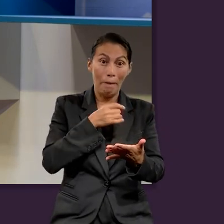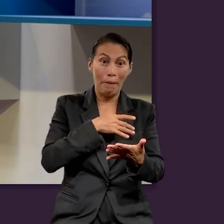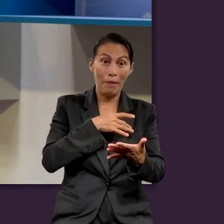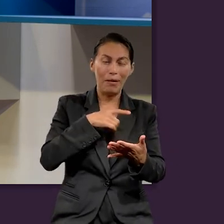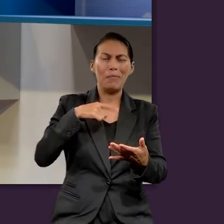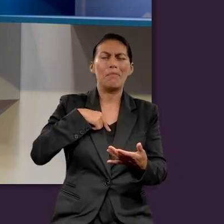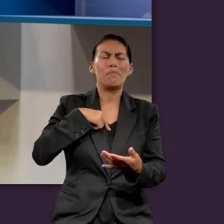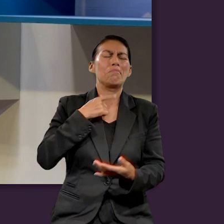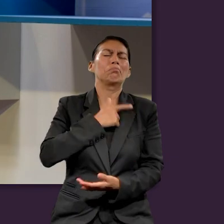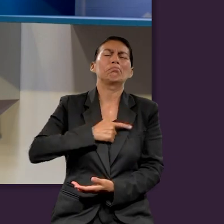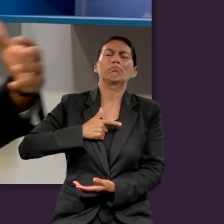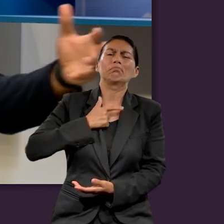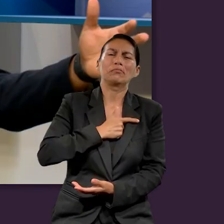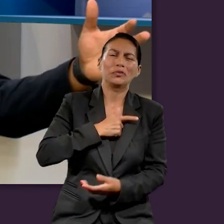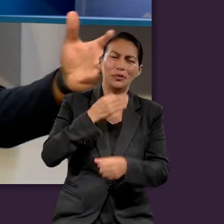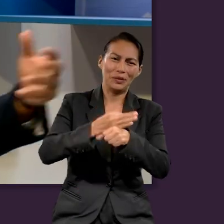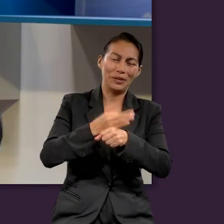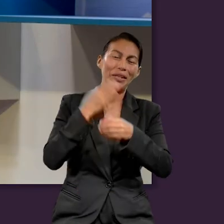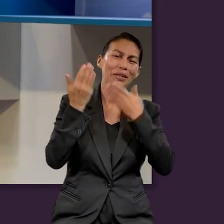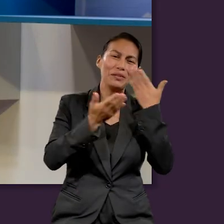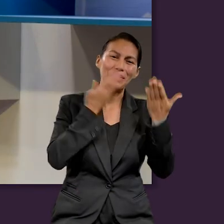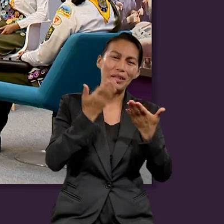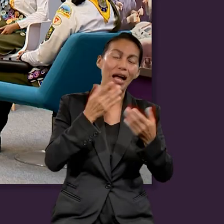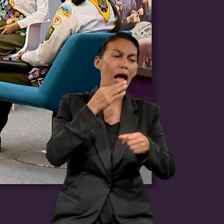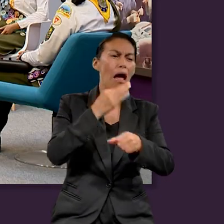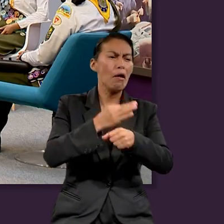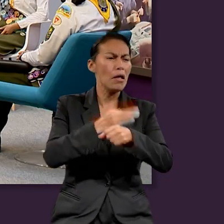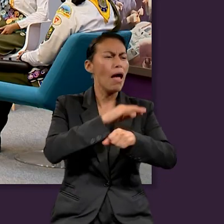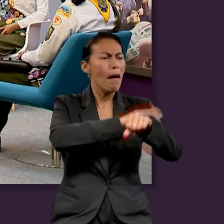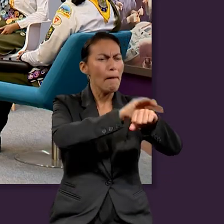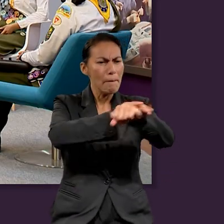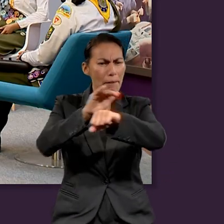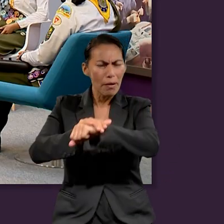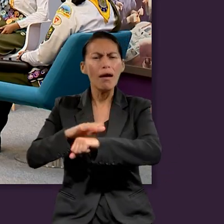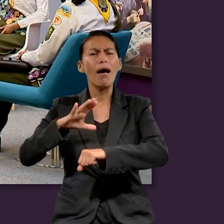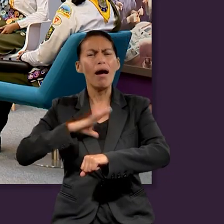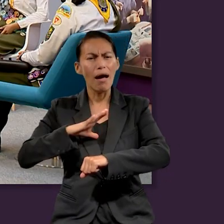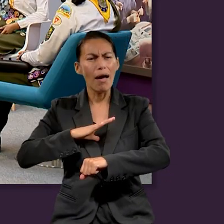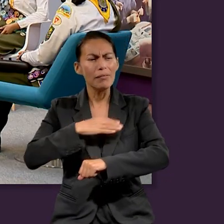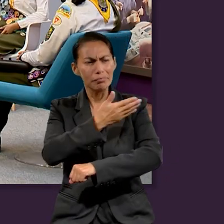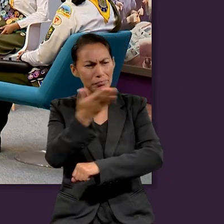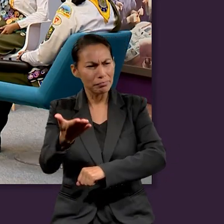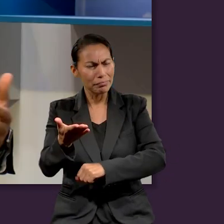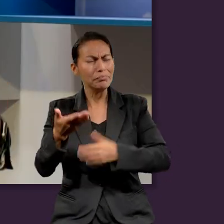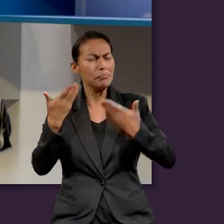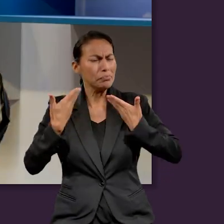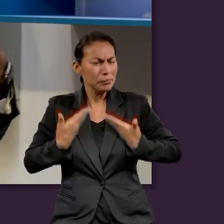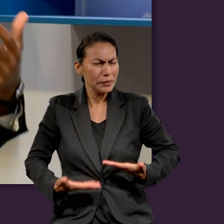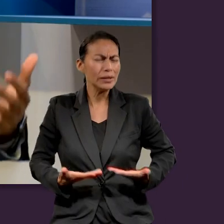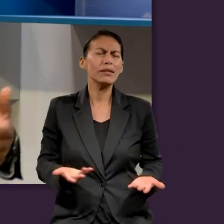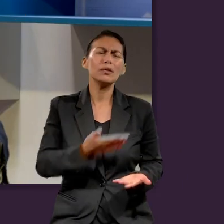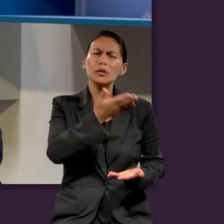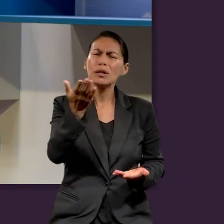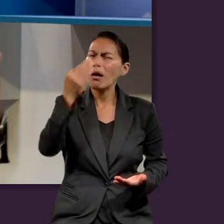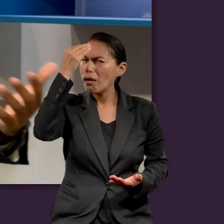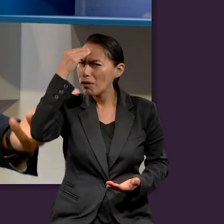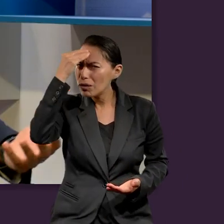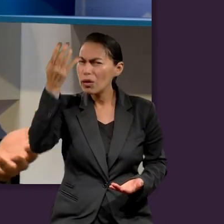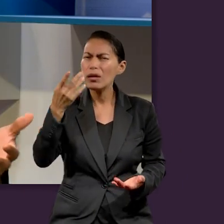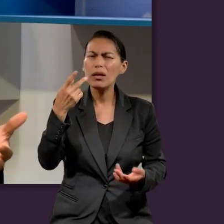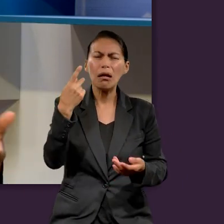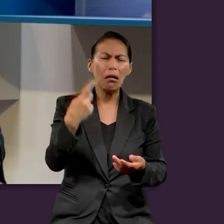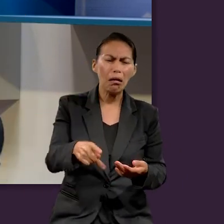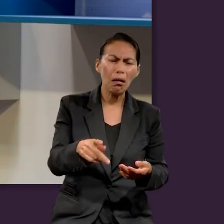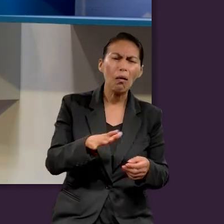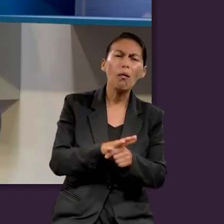a estudiar un poco de eso hoy me acompañan unos cuantos amigos pero quiero que ellos se introduzcan que los conozcan De